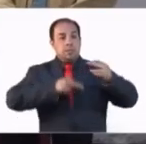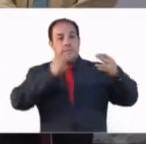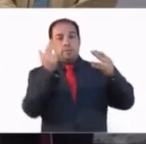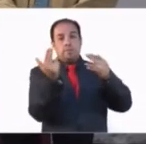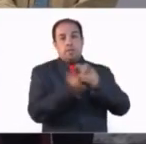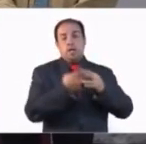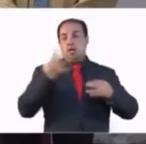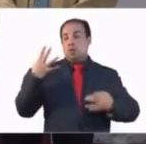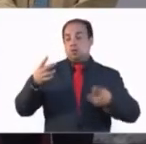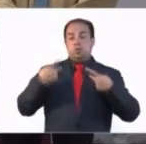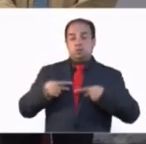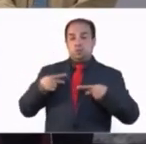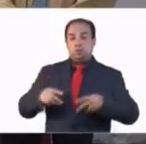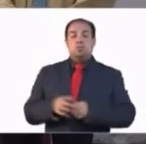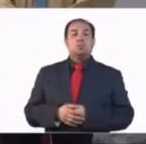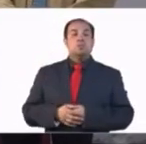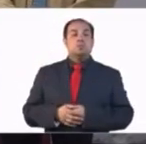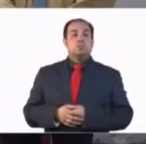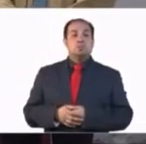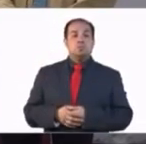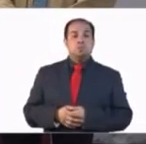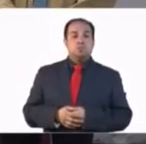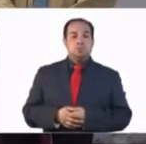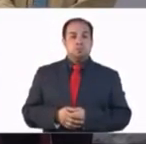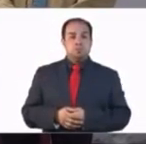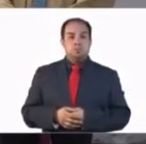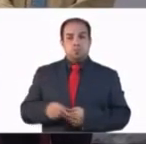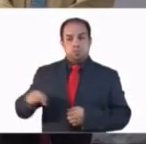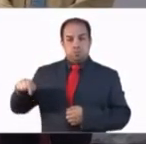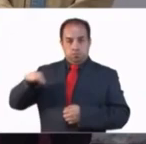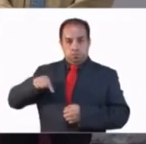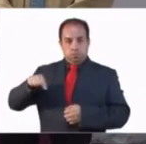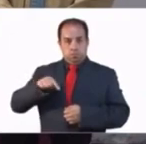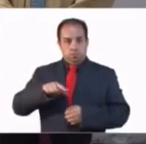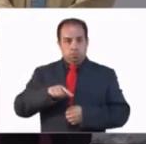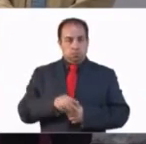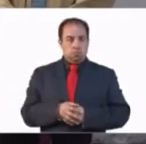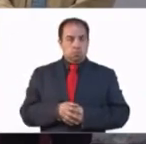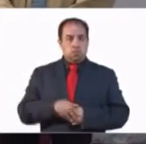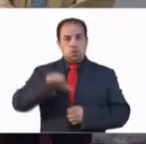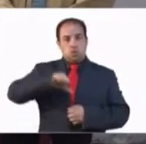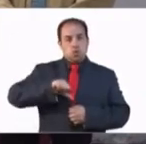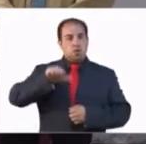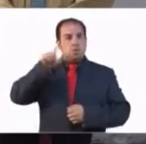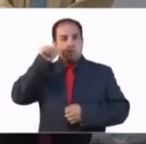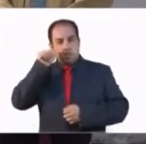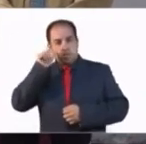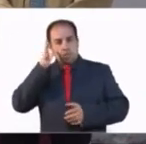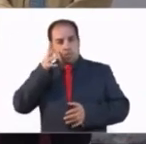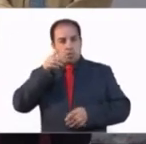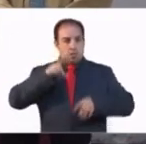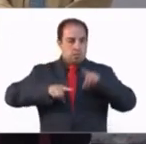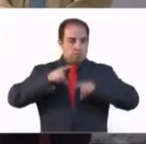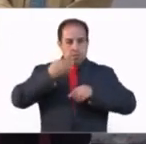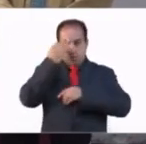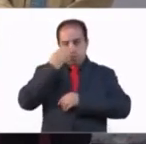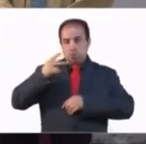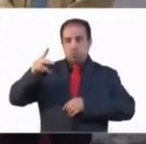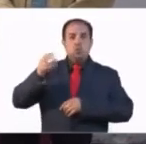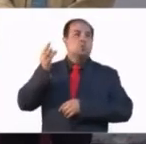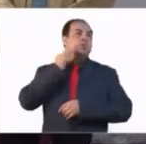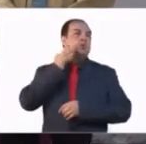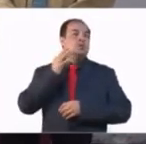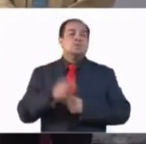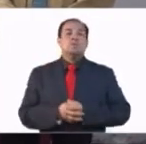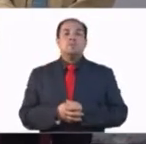para 4 de estas personas que serán... que se las vamos a cumplimentar entre hoy y mañana, depende de los tiempos de la